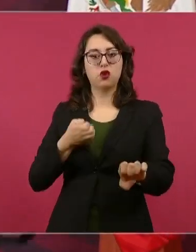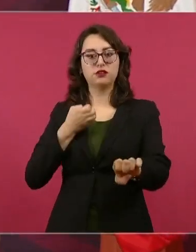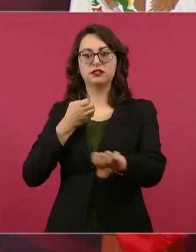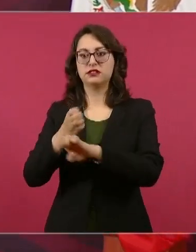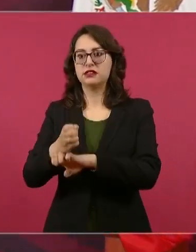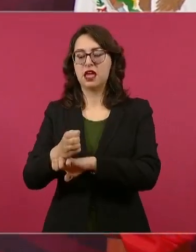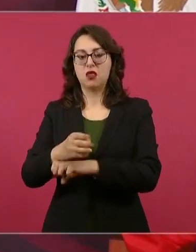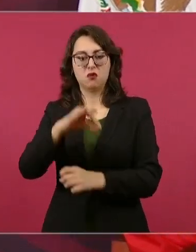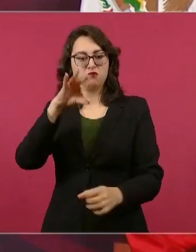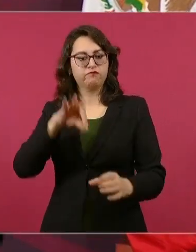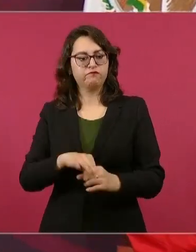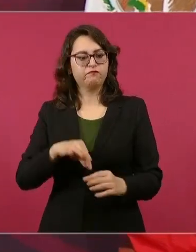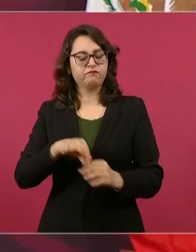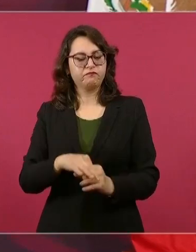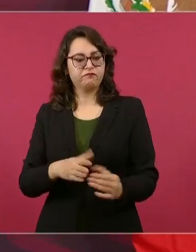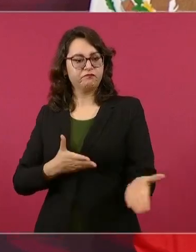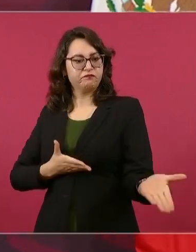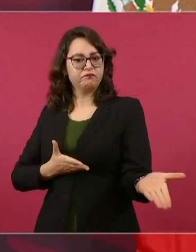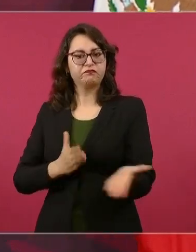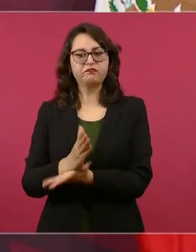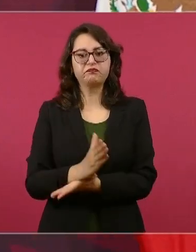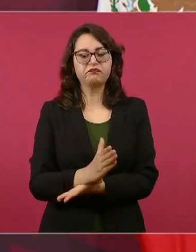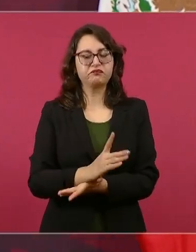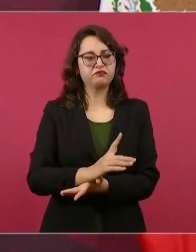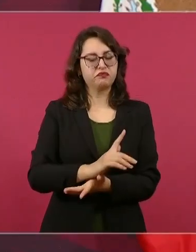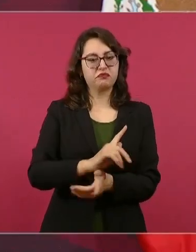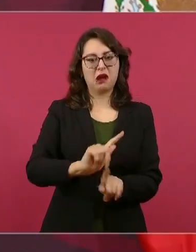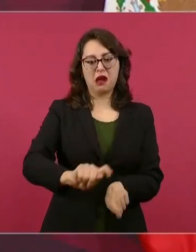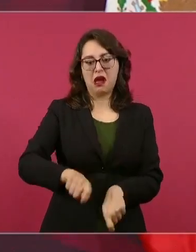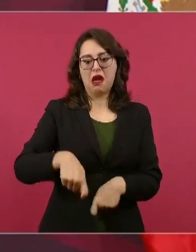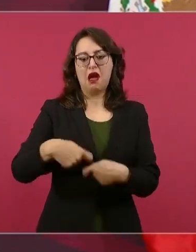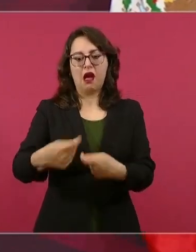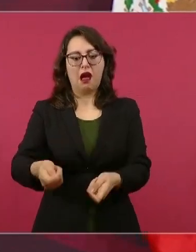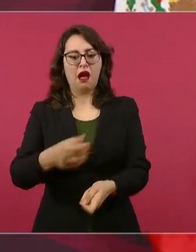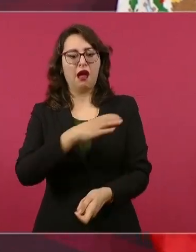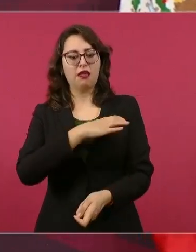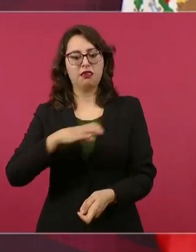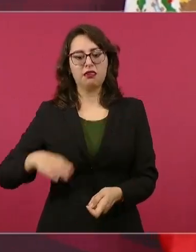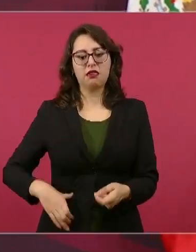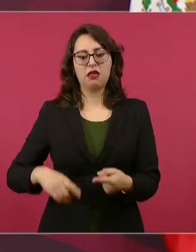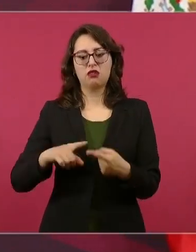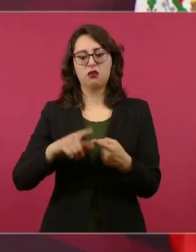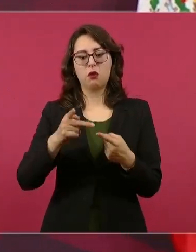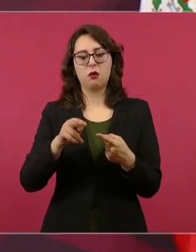gobierno para favorecer al candidato